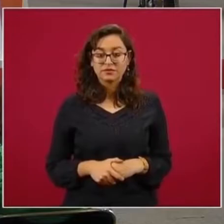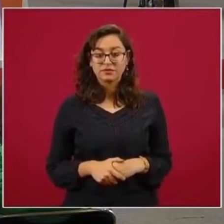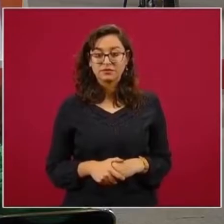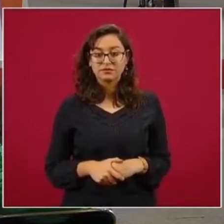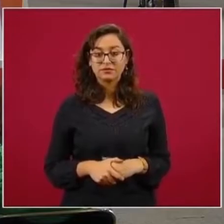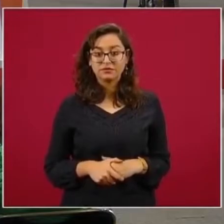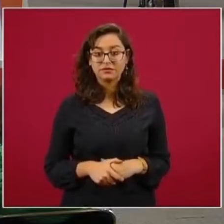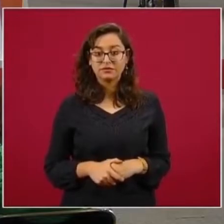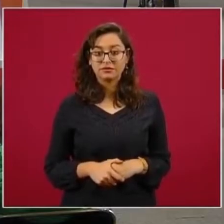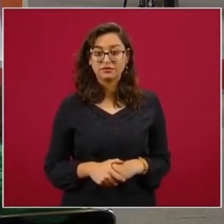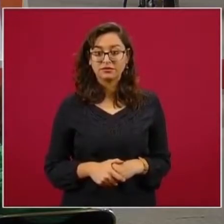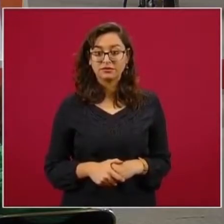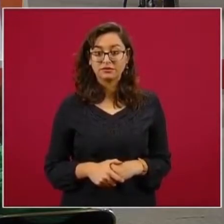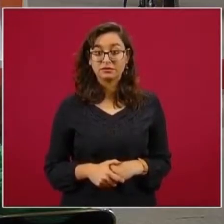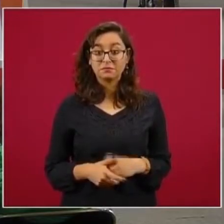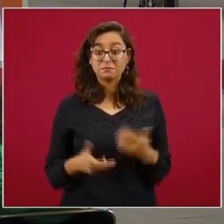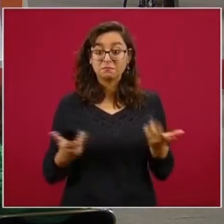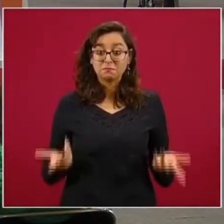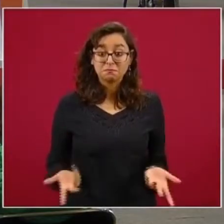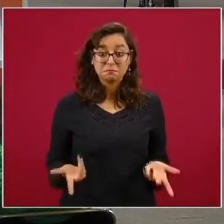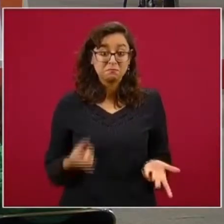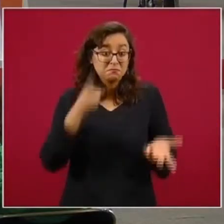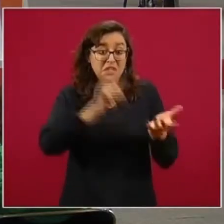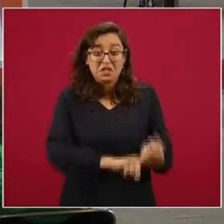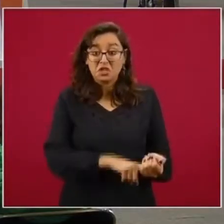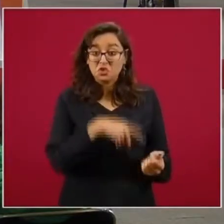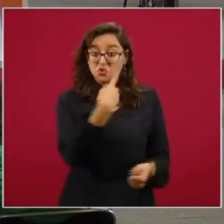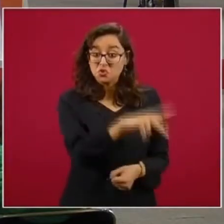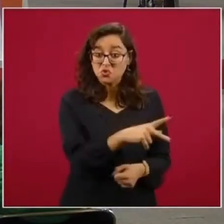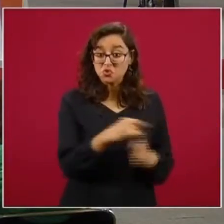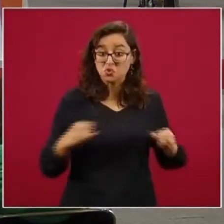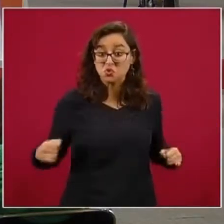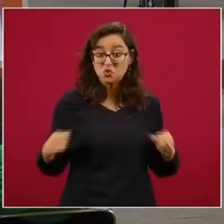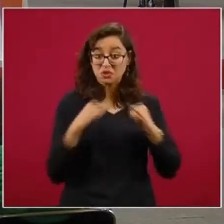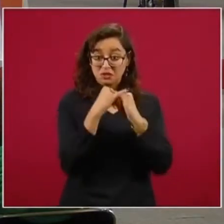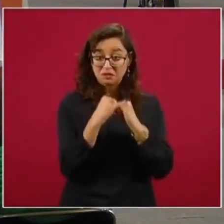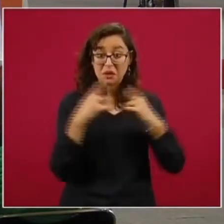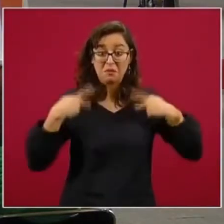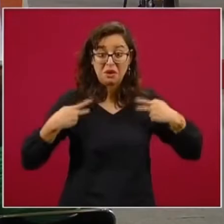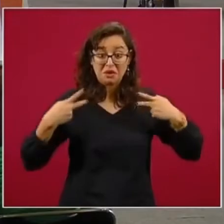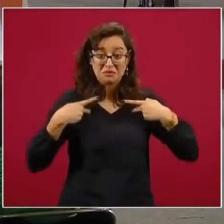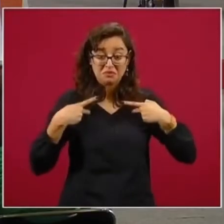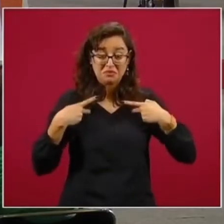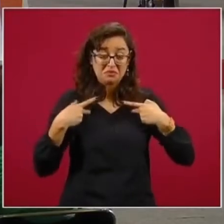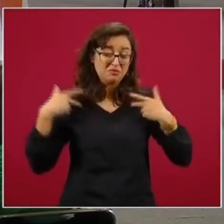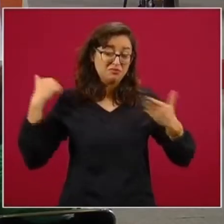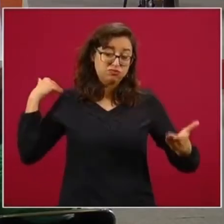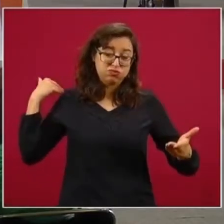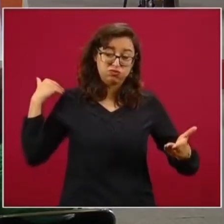si tienen casos así de gentes que vienen de las otras